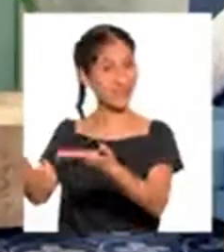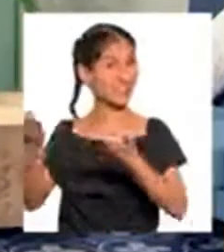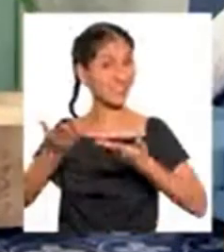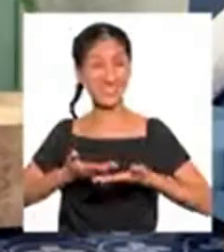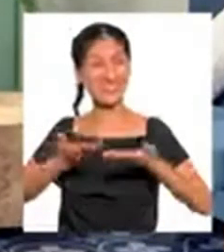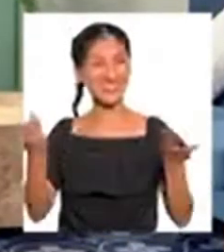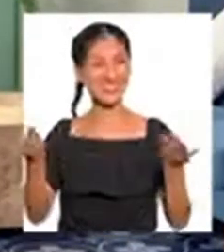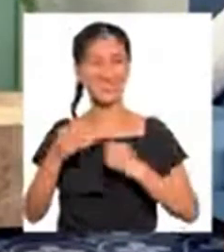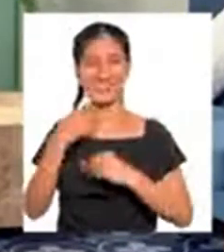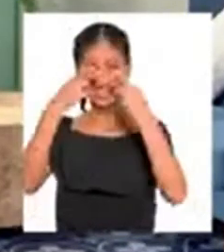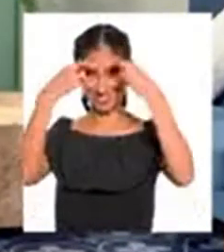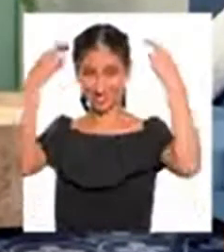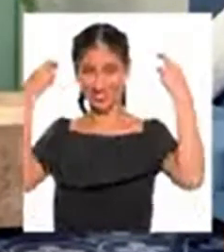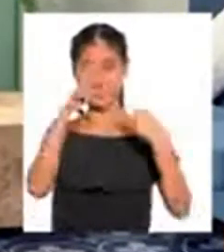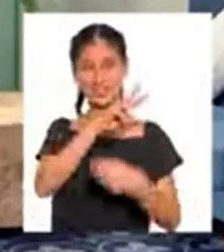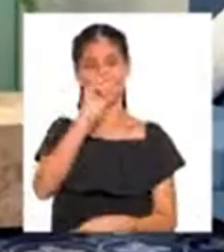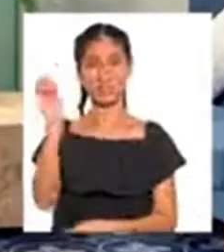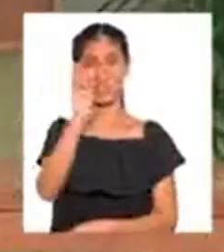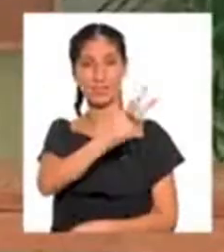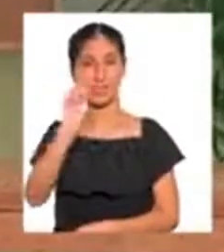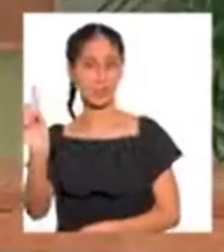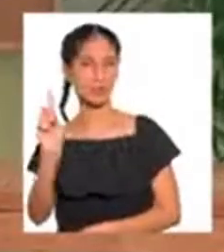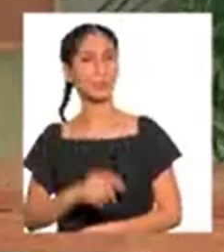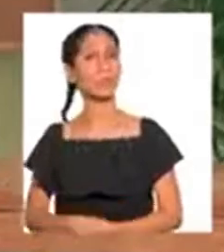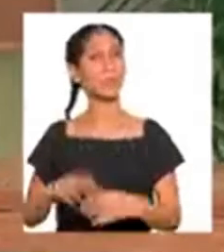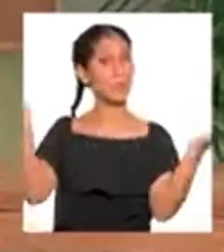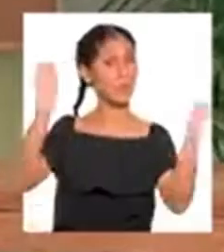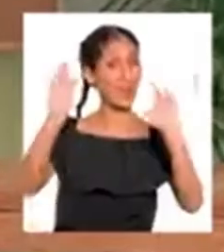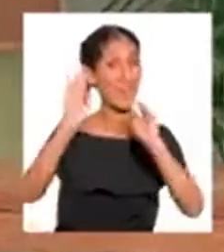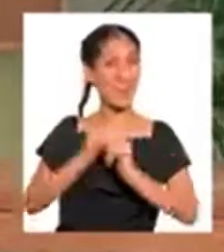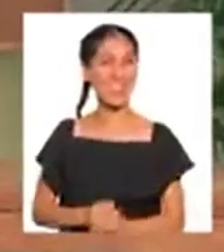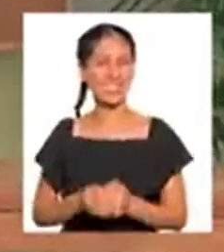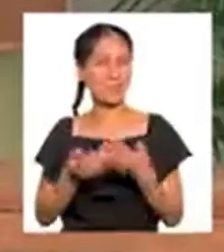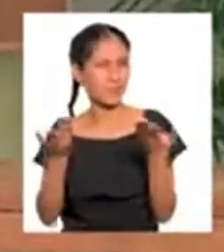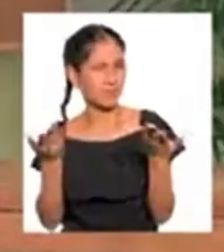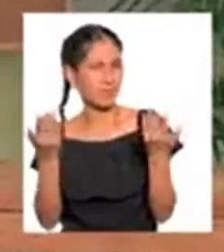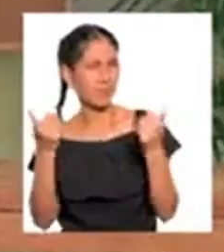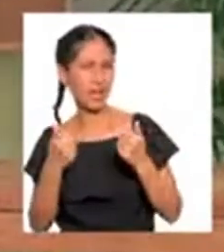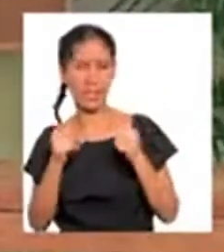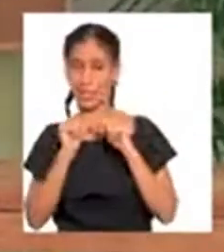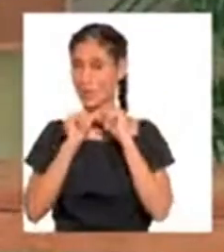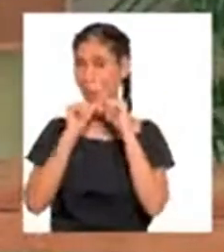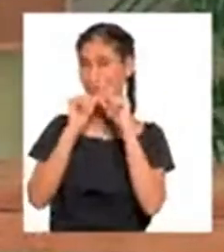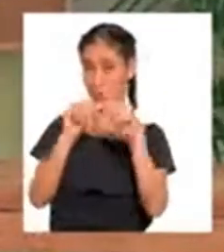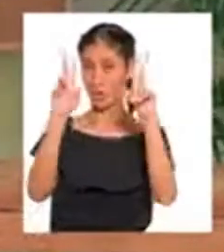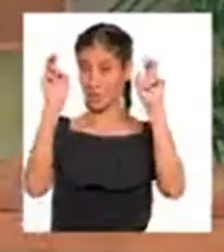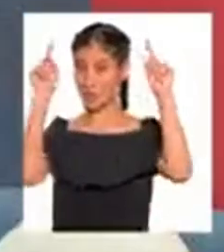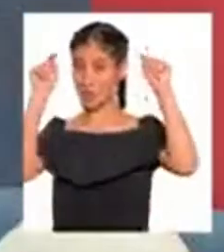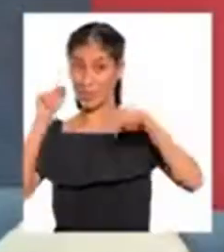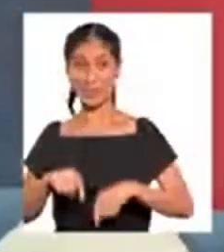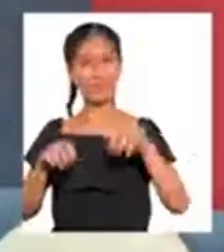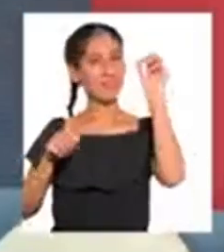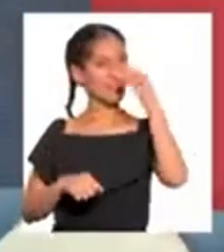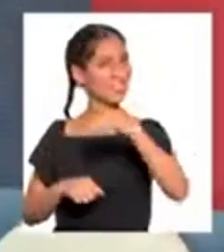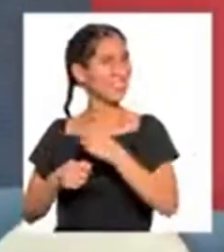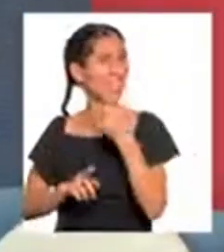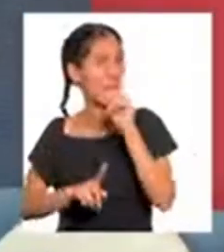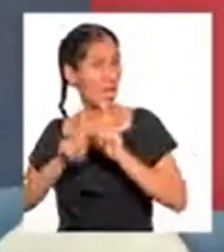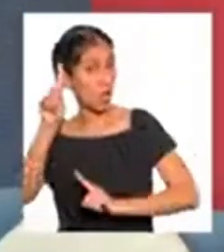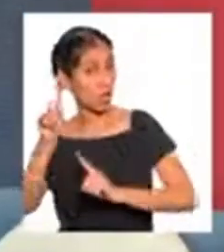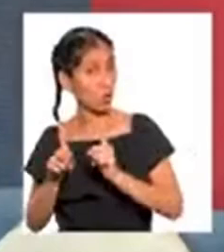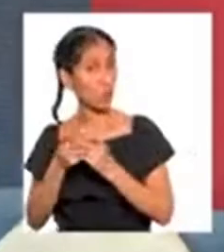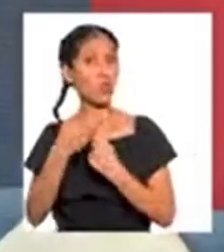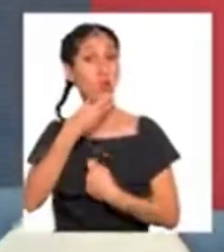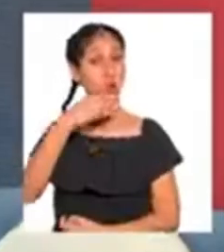Bienvenidas y bienvenidos, Promo 2021. Hola chicas y chicos, tenemos que continuar con el tema de hoy. Sí, algunas y